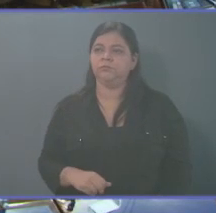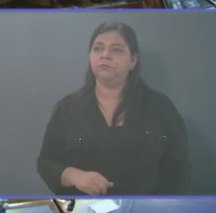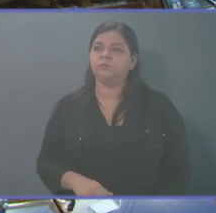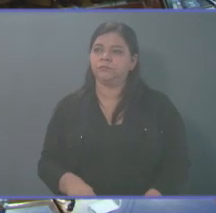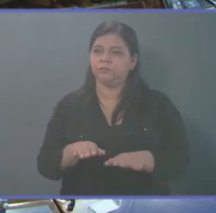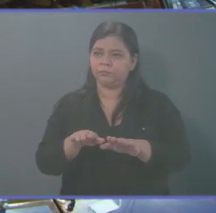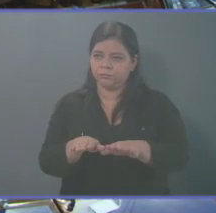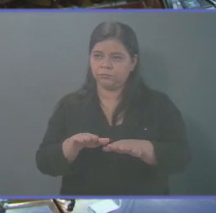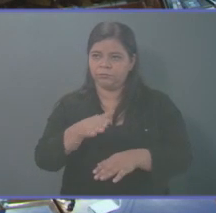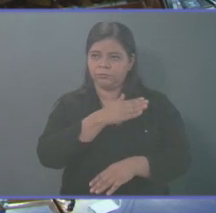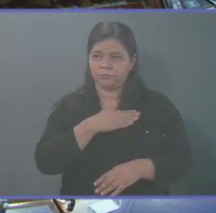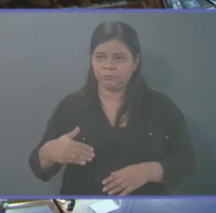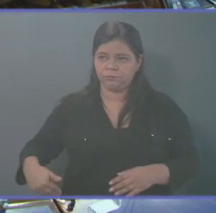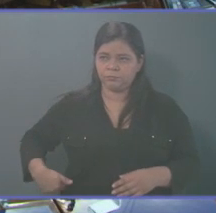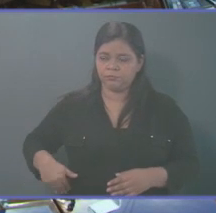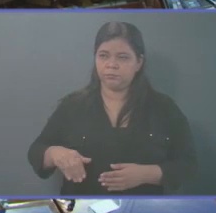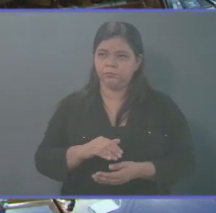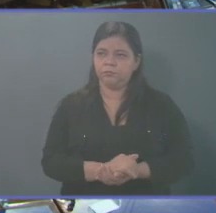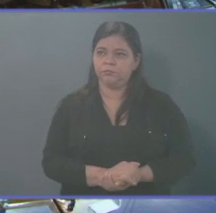Gracias, presidente.